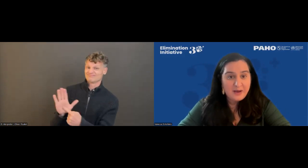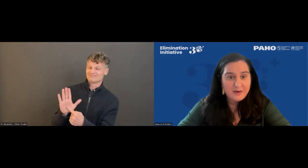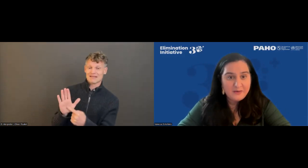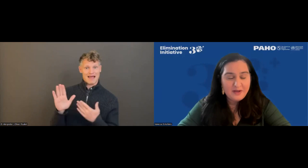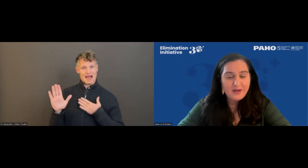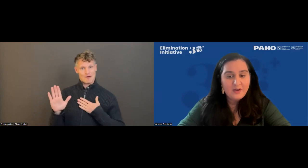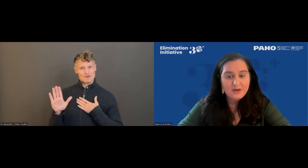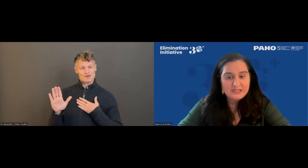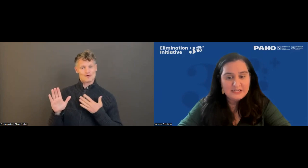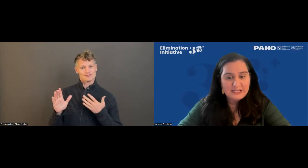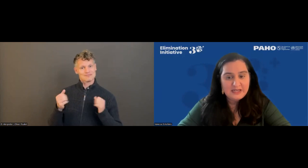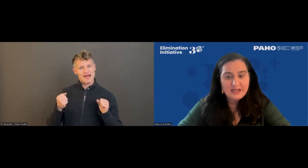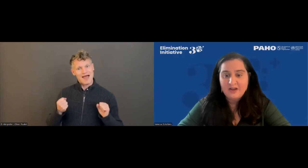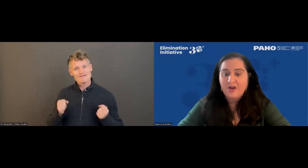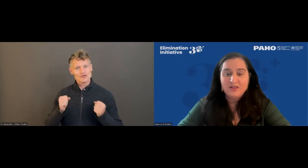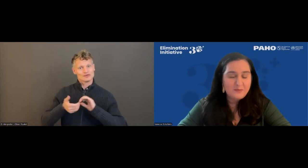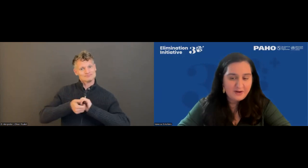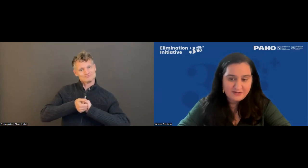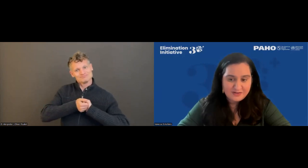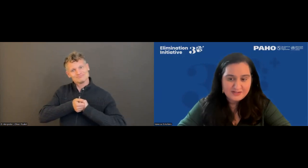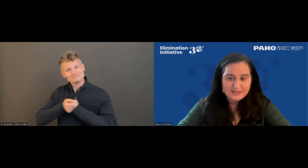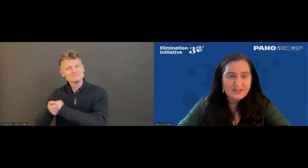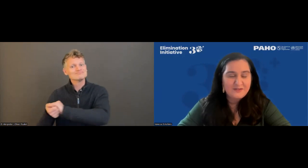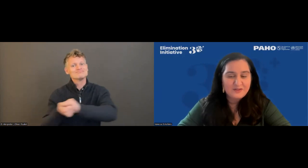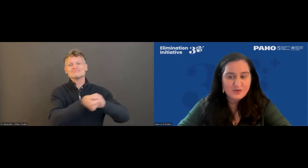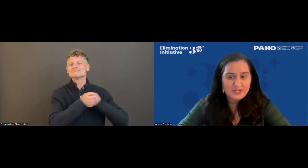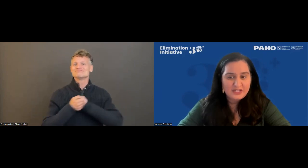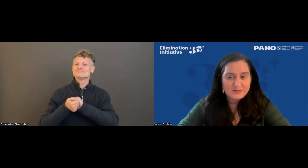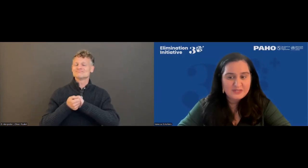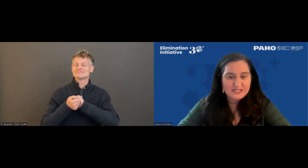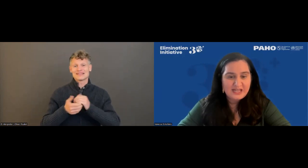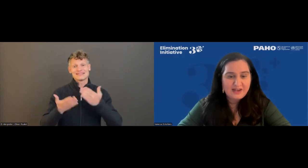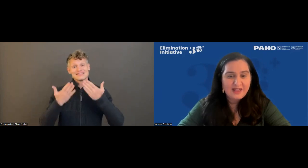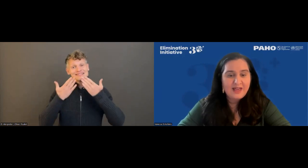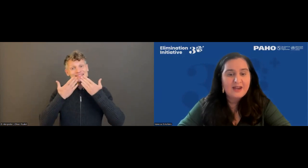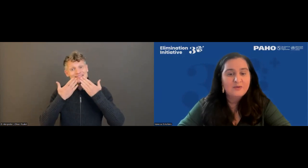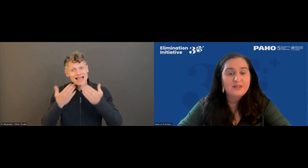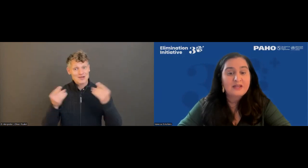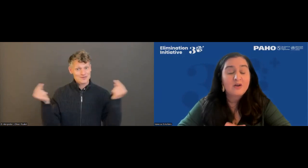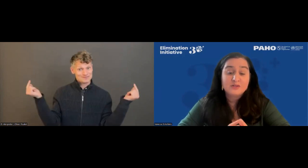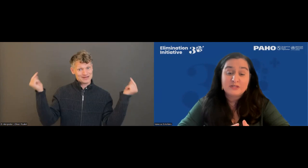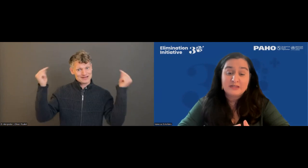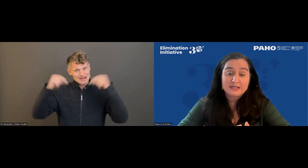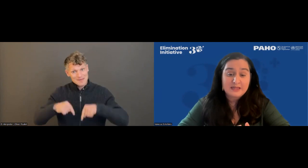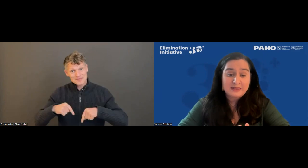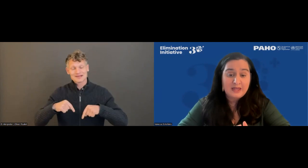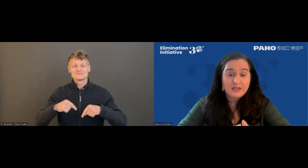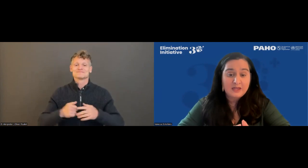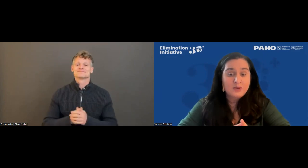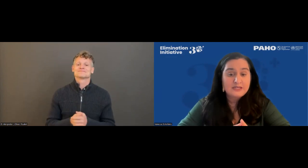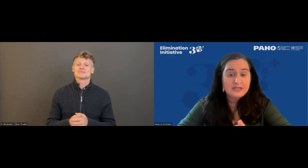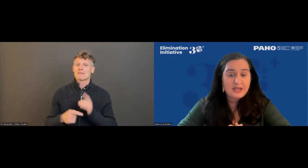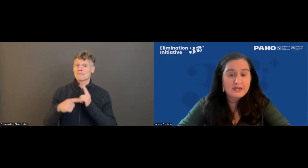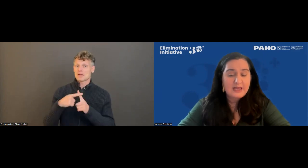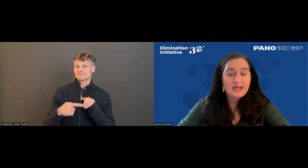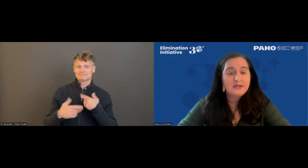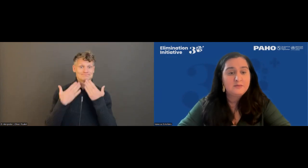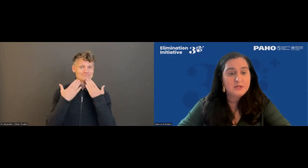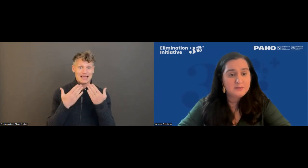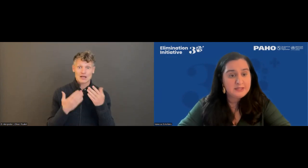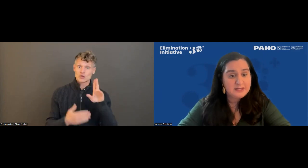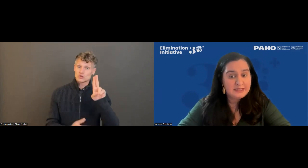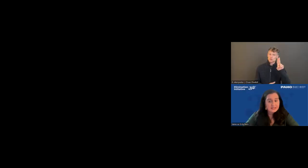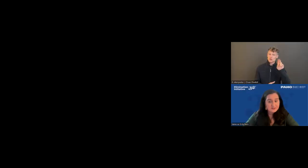como parte de estos esfuerzos para eliminación de enfermedades transmitibles de parte de la OPS y de todos nuestros socios.